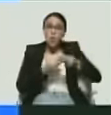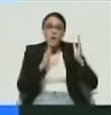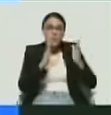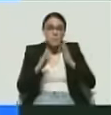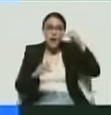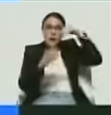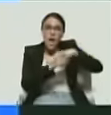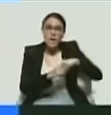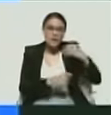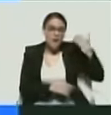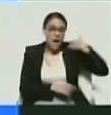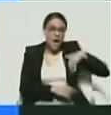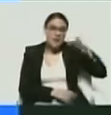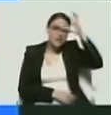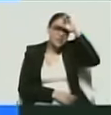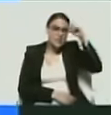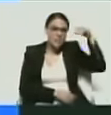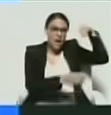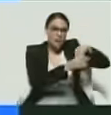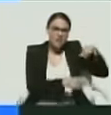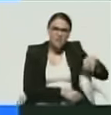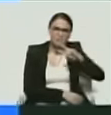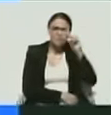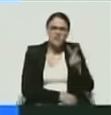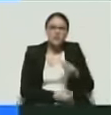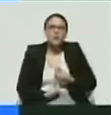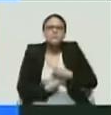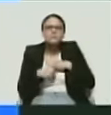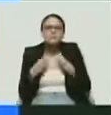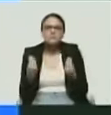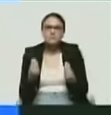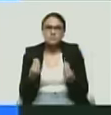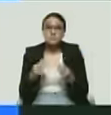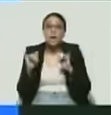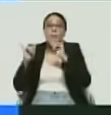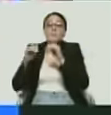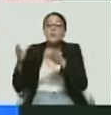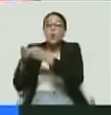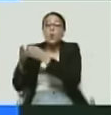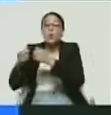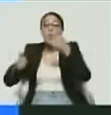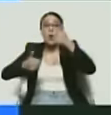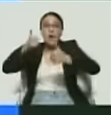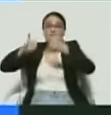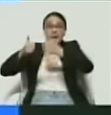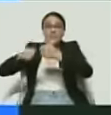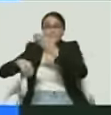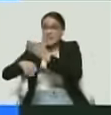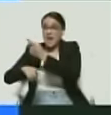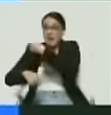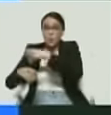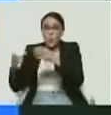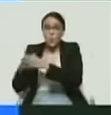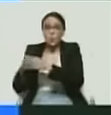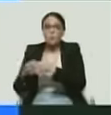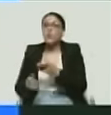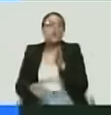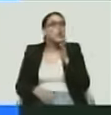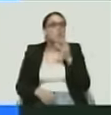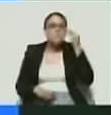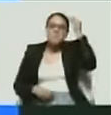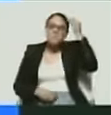Acciones hasta el candidato, uno de los candidatos, uno de los ocho patarucos diciendo, estas elecciones no son libres ni transparentes.